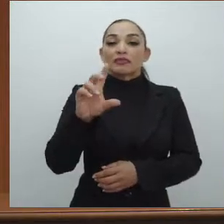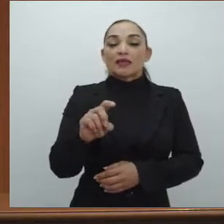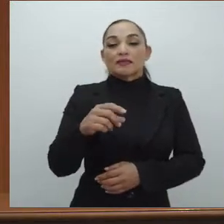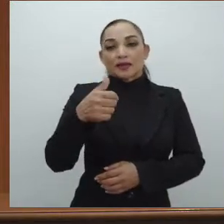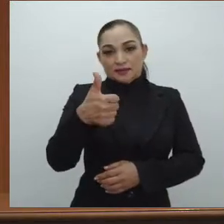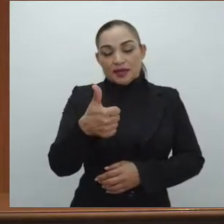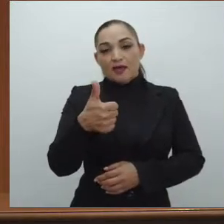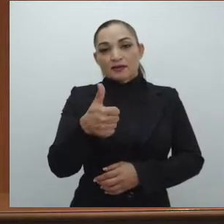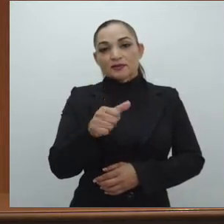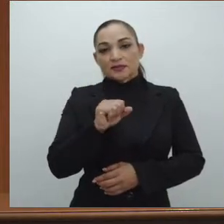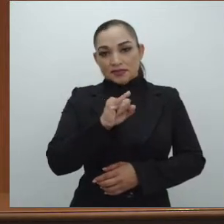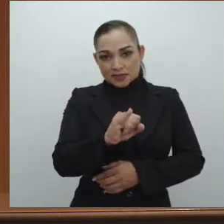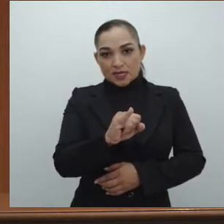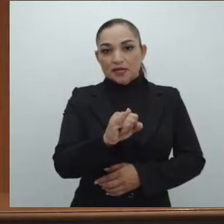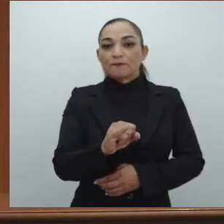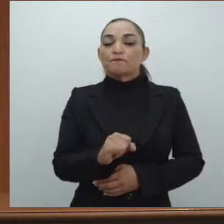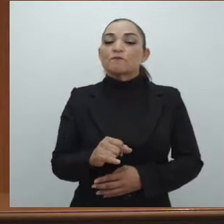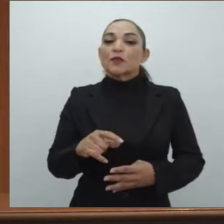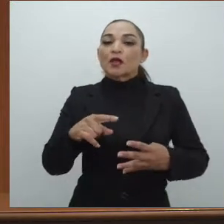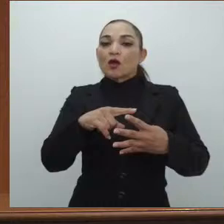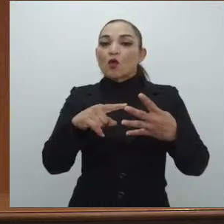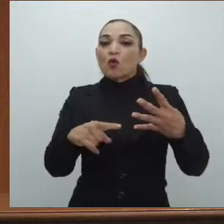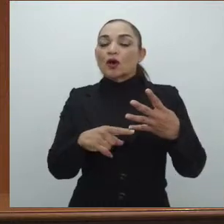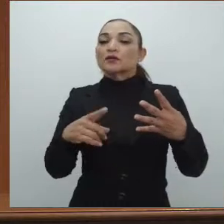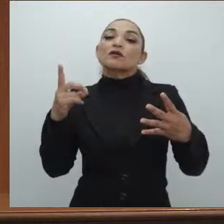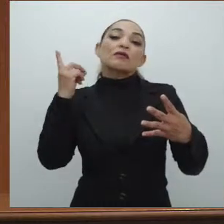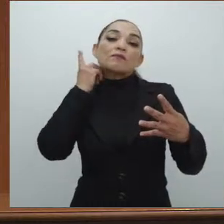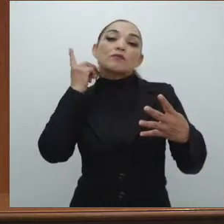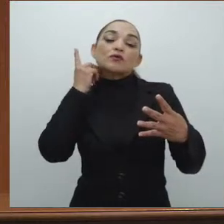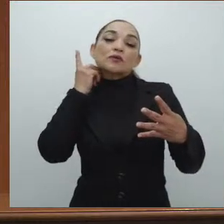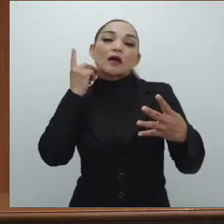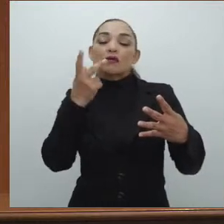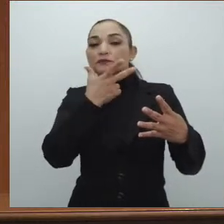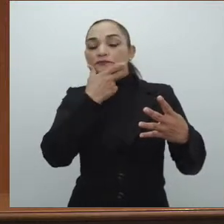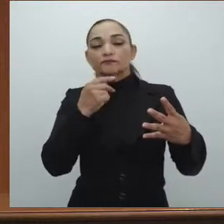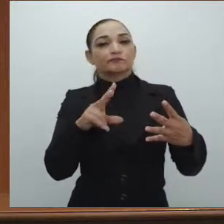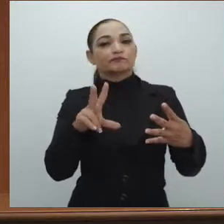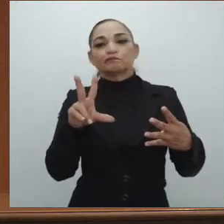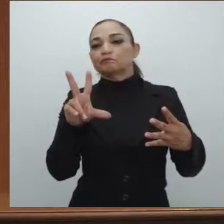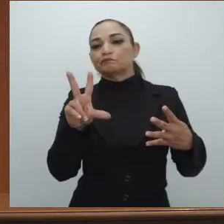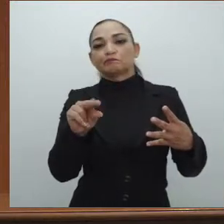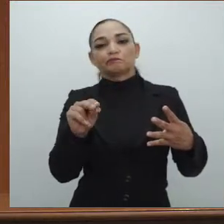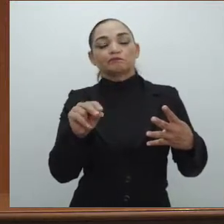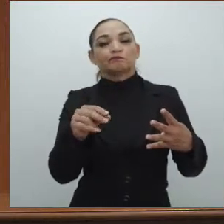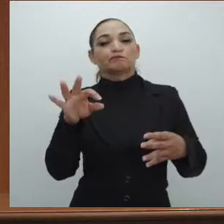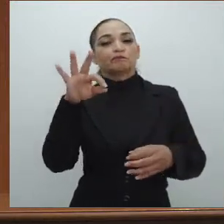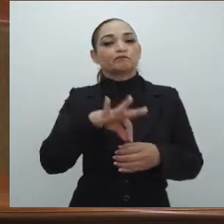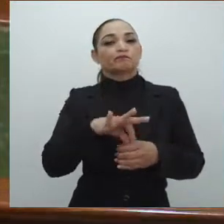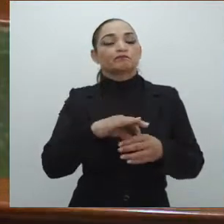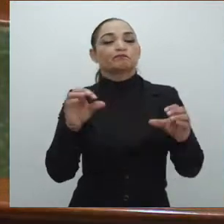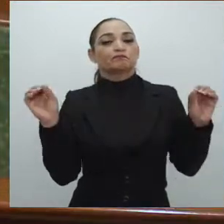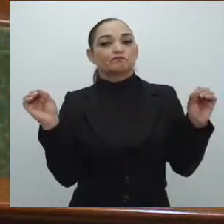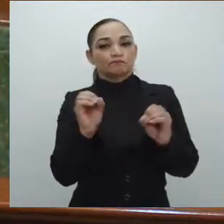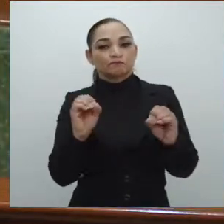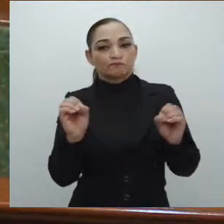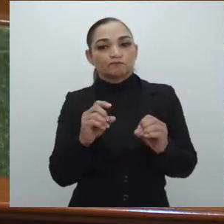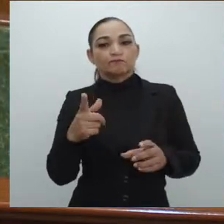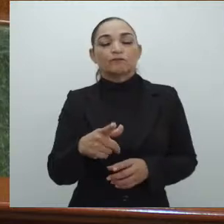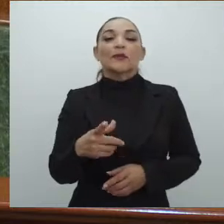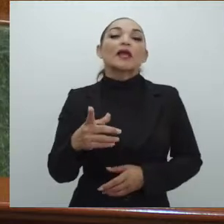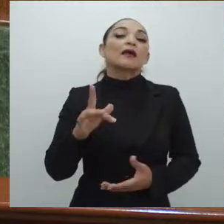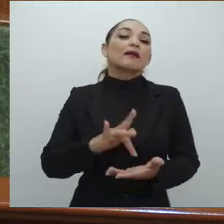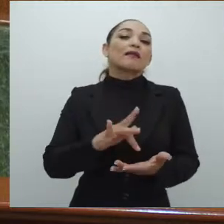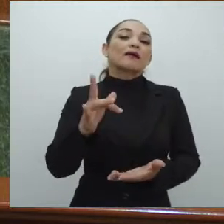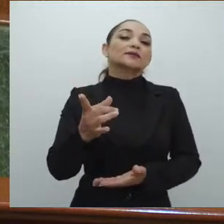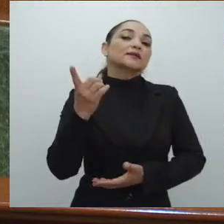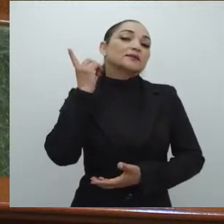votos a favor y 4 diputados y diputadas no han votado. ¿Es cuánto, diputado presidente? Gracias, diputada secretaria.